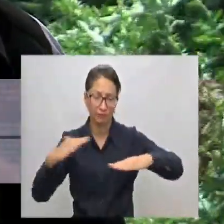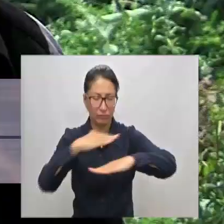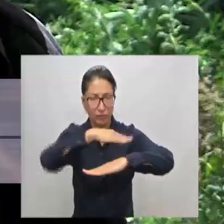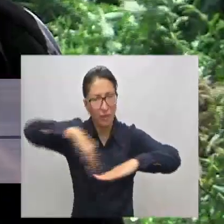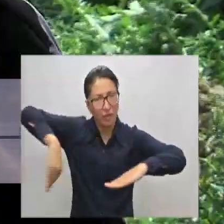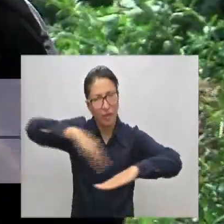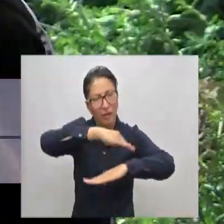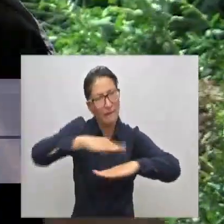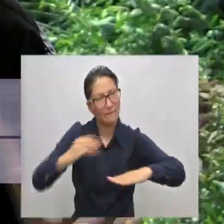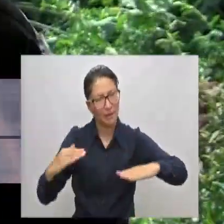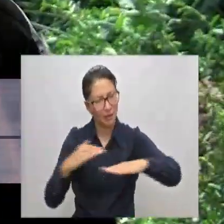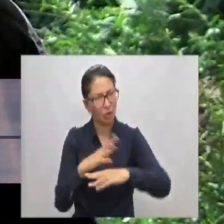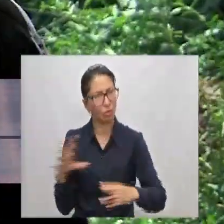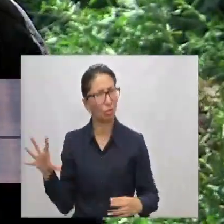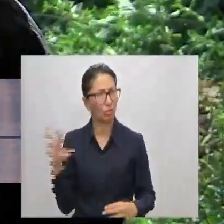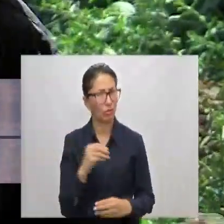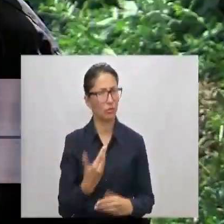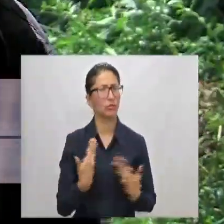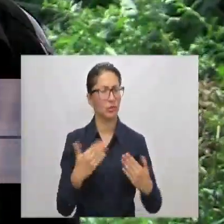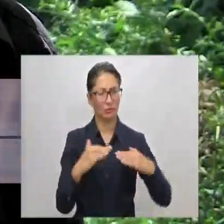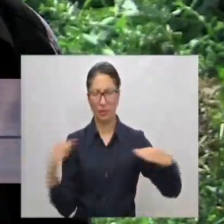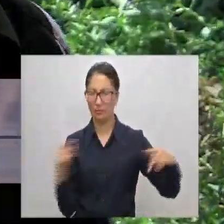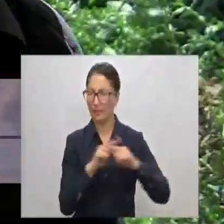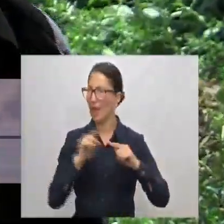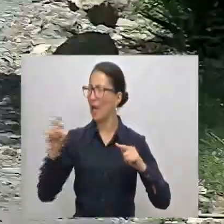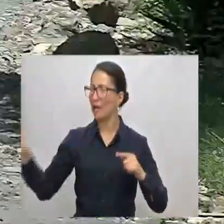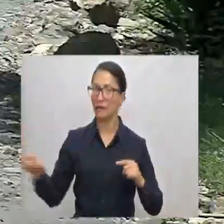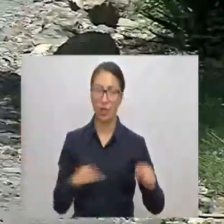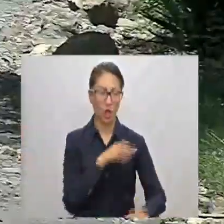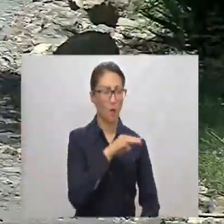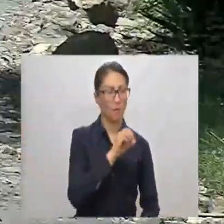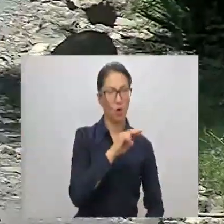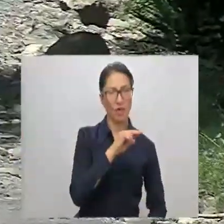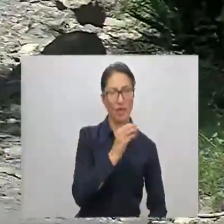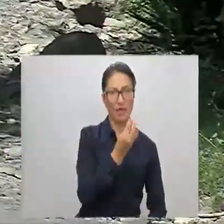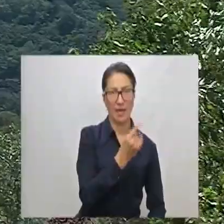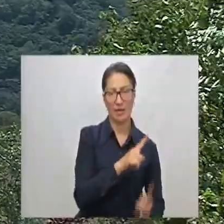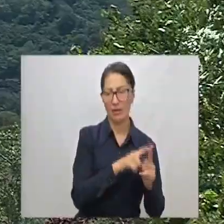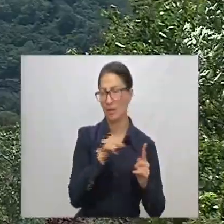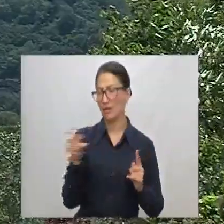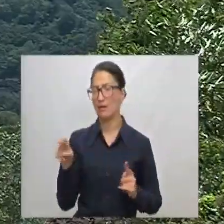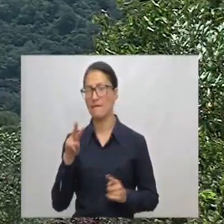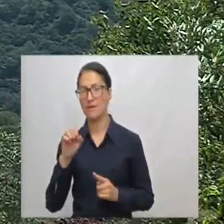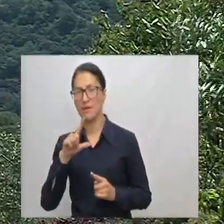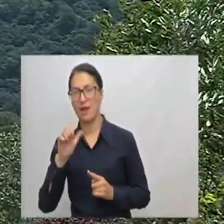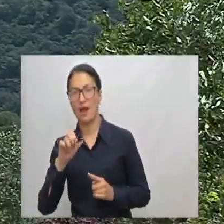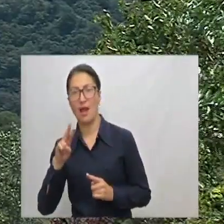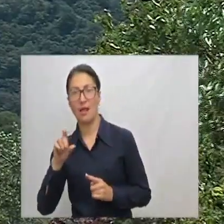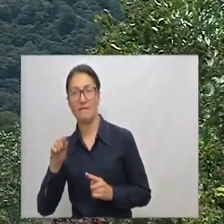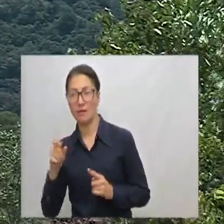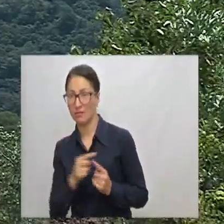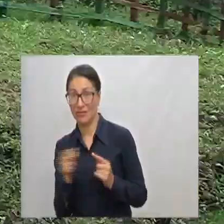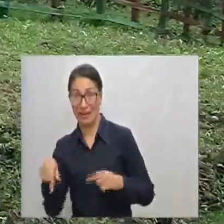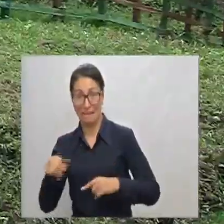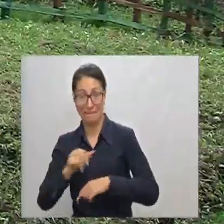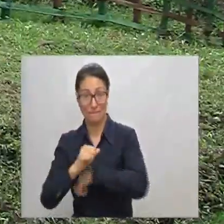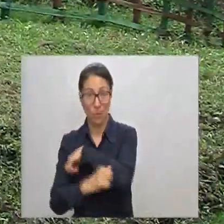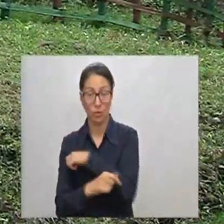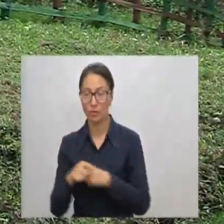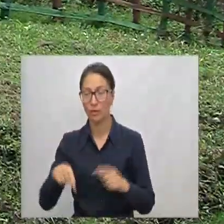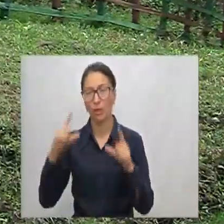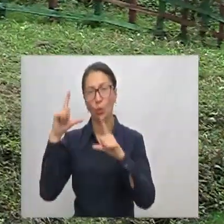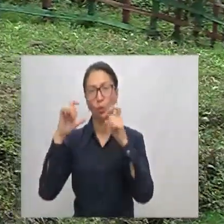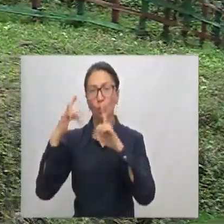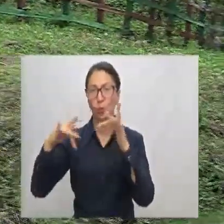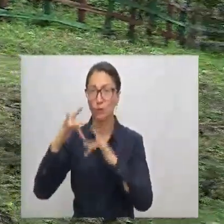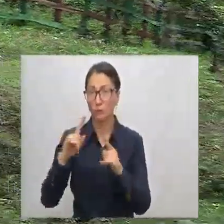cosa. El pavimento, se quiere que haya el pavimento para ir bien para todos. Con esta carretera que comunica Moniquirá con Santa Sofía y Villa de Leyva, en el